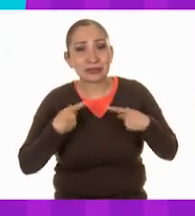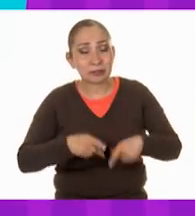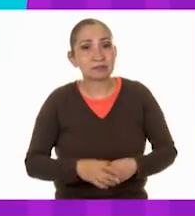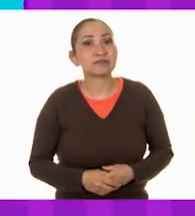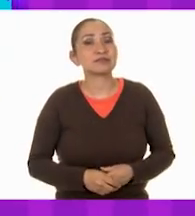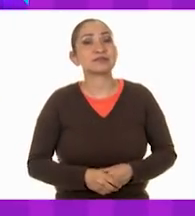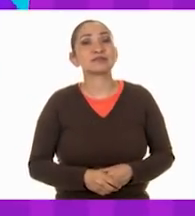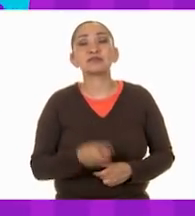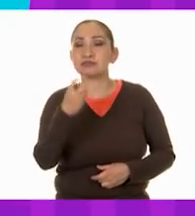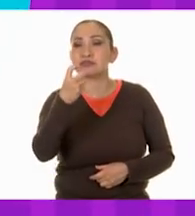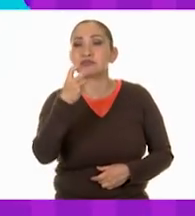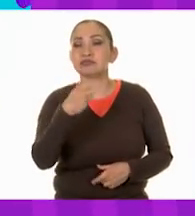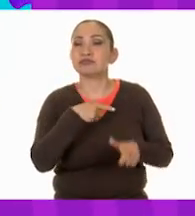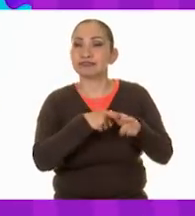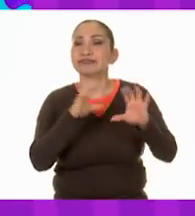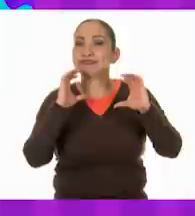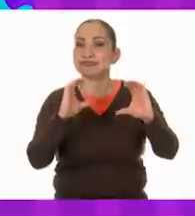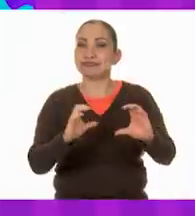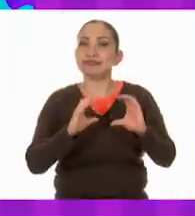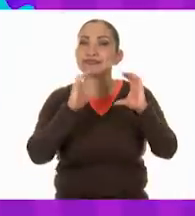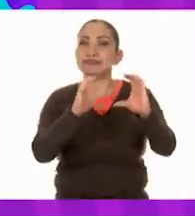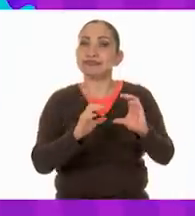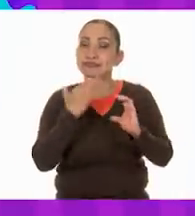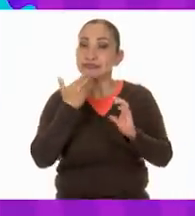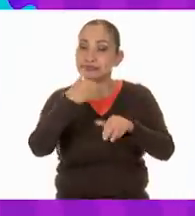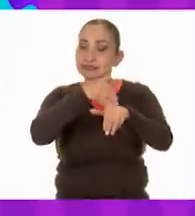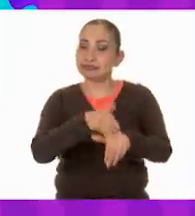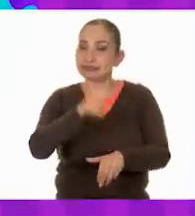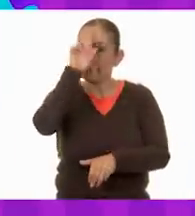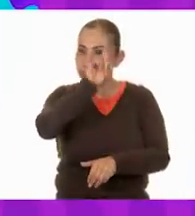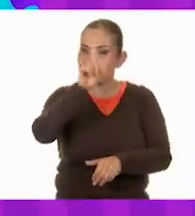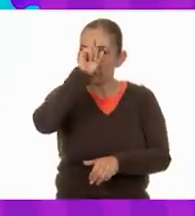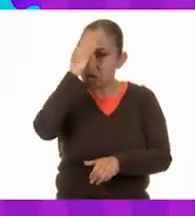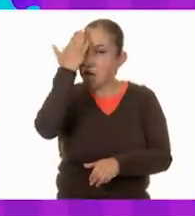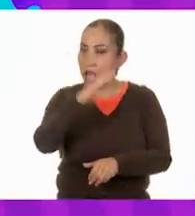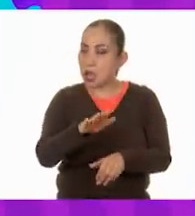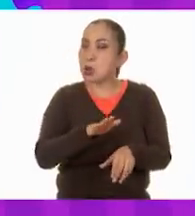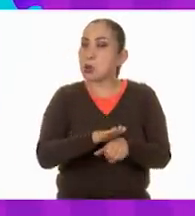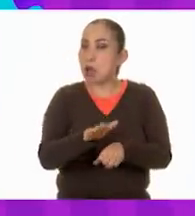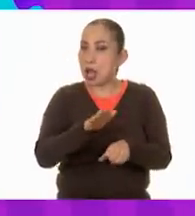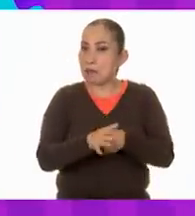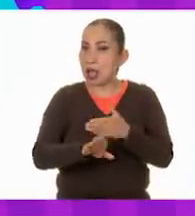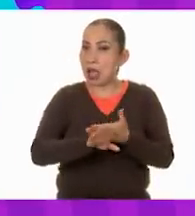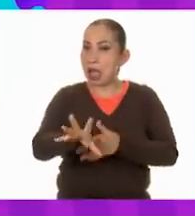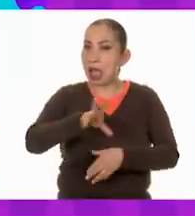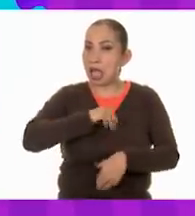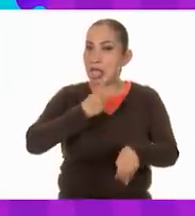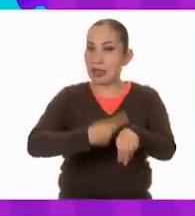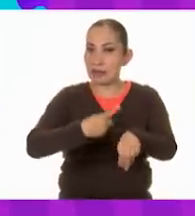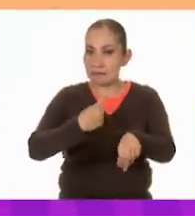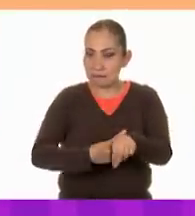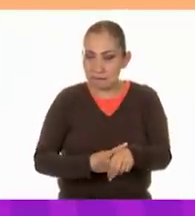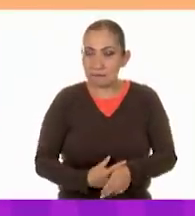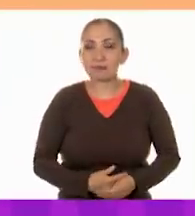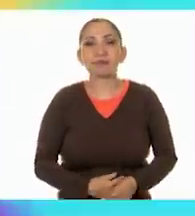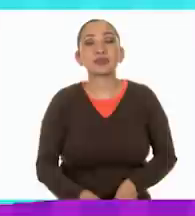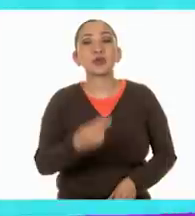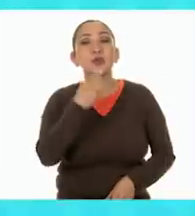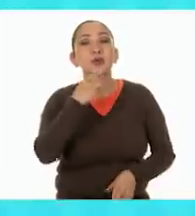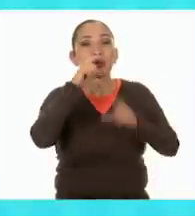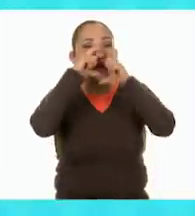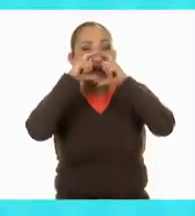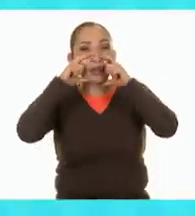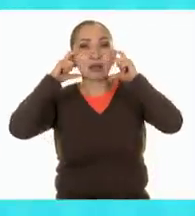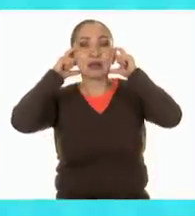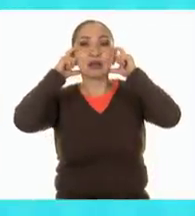personas. Por eso hay que continuar cuidándonos siguiendo las buenas prácticas que ya todos conocemos para evitar contagiarnos.